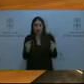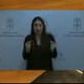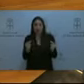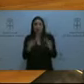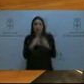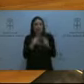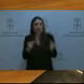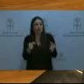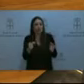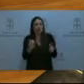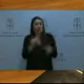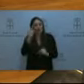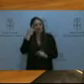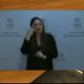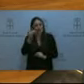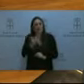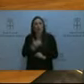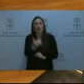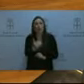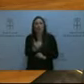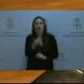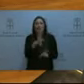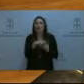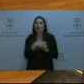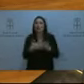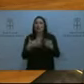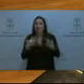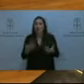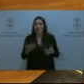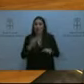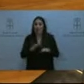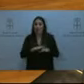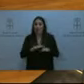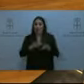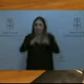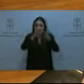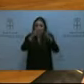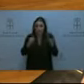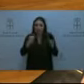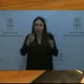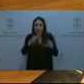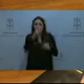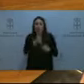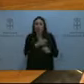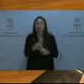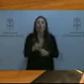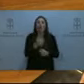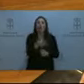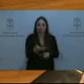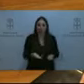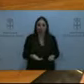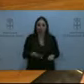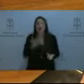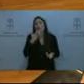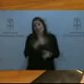esta comunidad merece saber cuándo y en qué condiciones se va a poner en marcha el primer túnel de la variante, si es que el